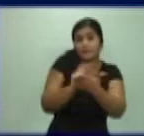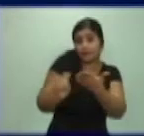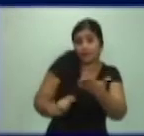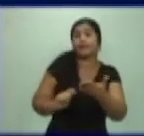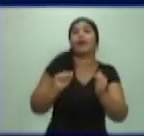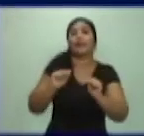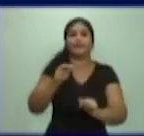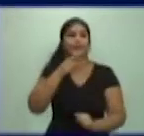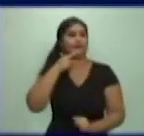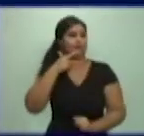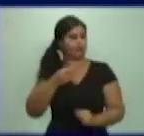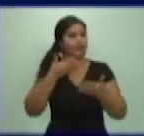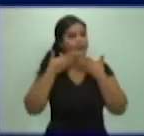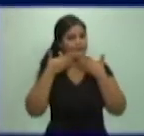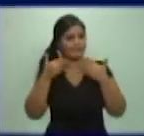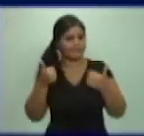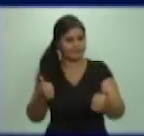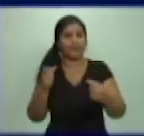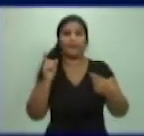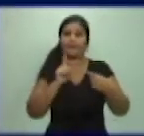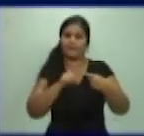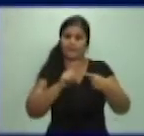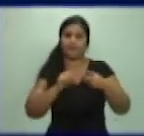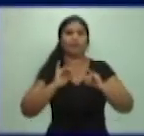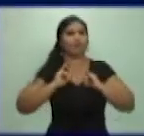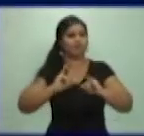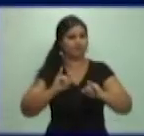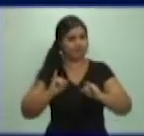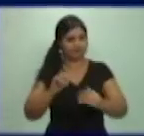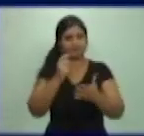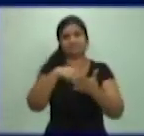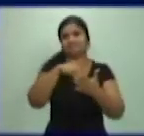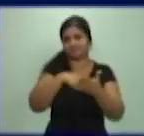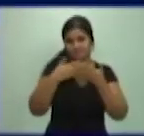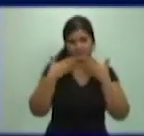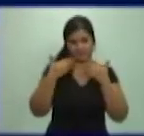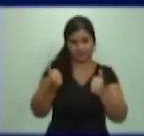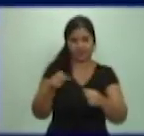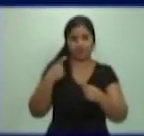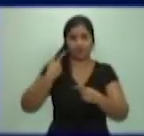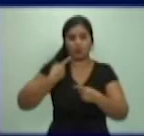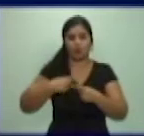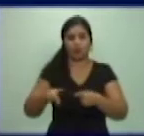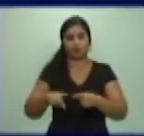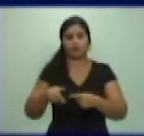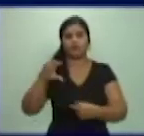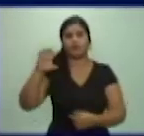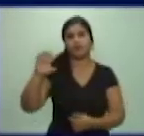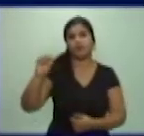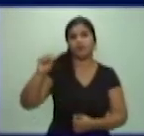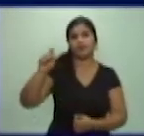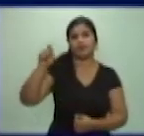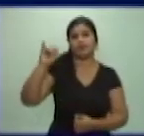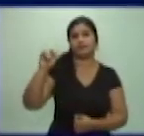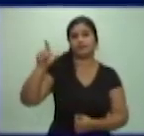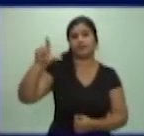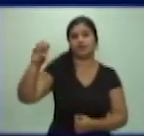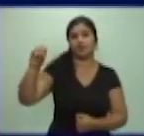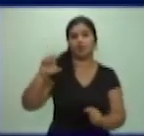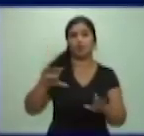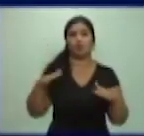respuesta acertada. Y por su estilo, puede ser coloquial. El texto coloquial es que se emplea en la